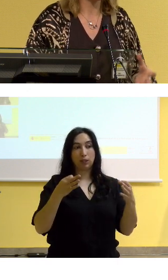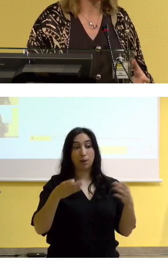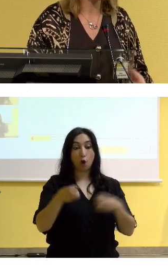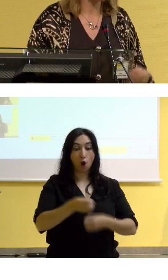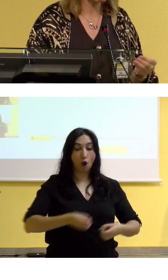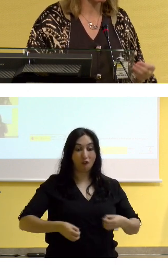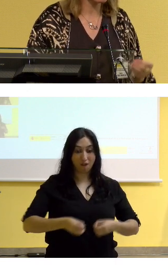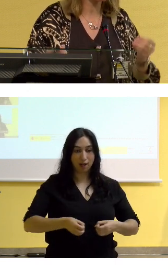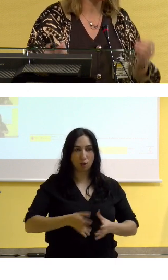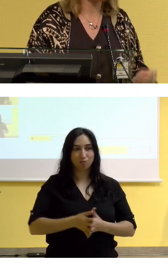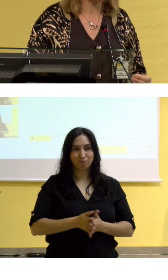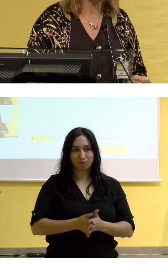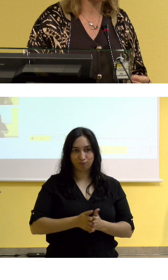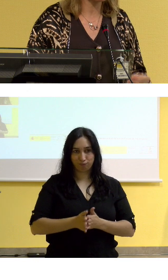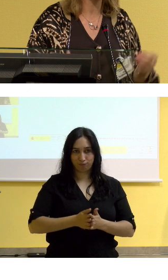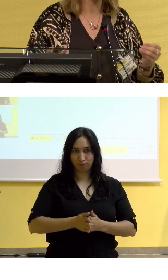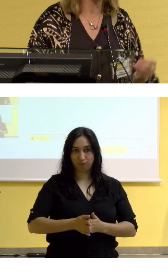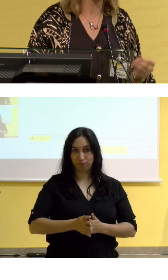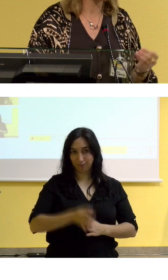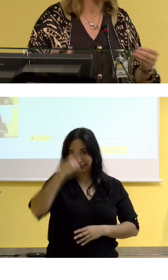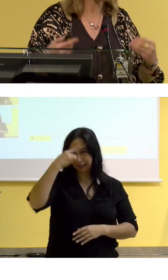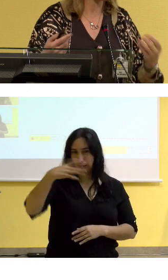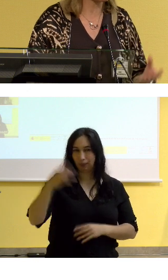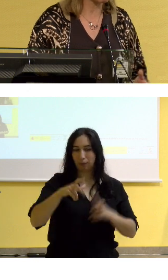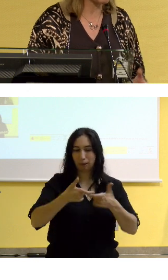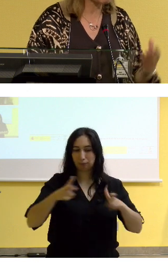esos ovarios, que ya hemos dicho que tienen que tener una